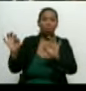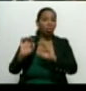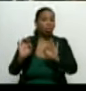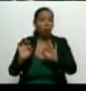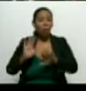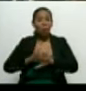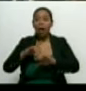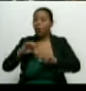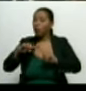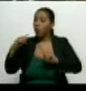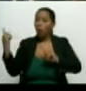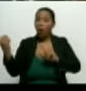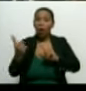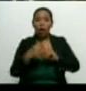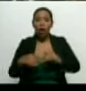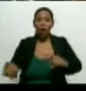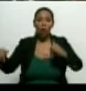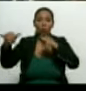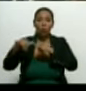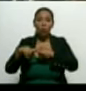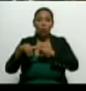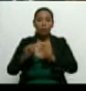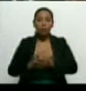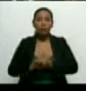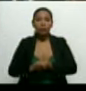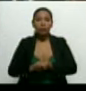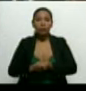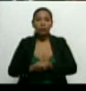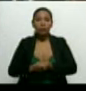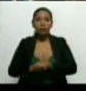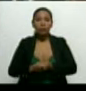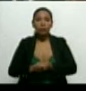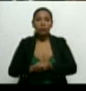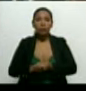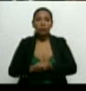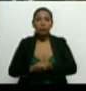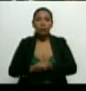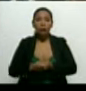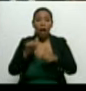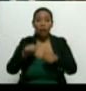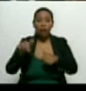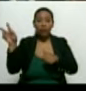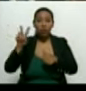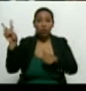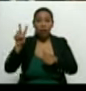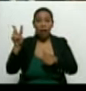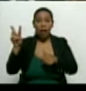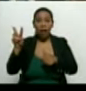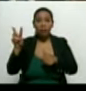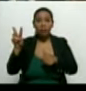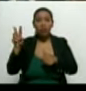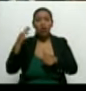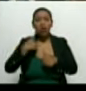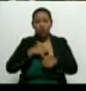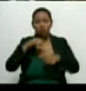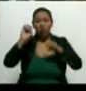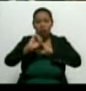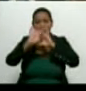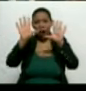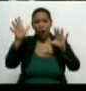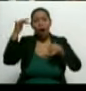todos somos útiles y absolutamente necesarios. En nuestro país estamos convencidos de que